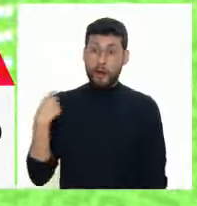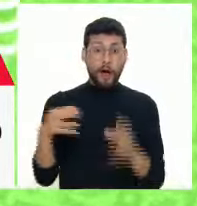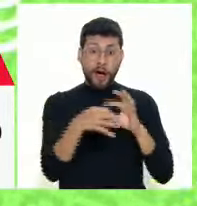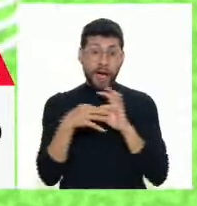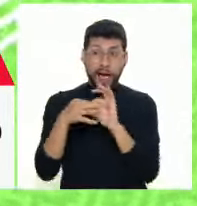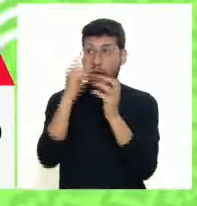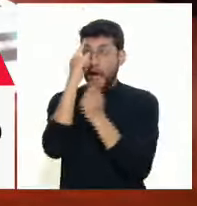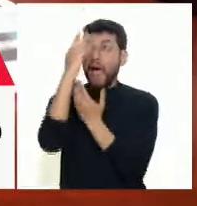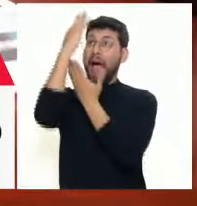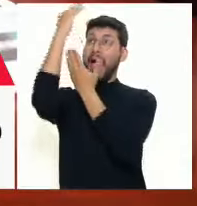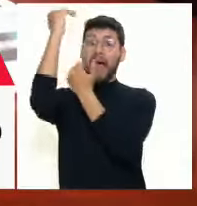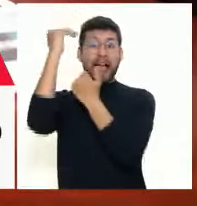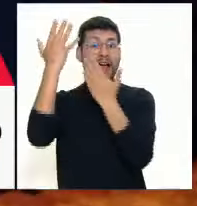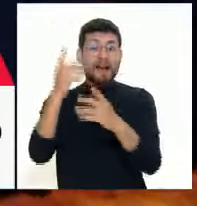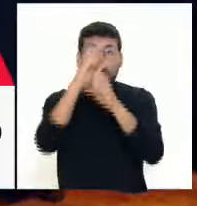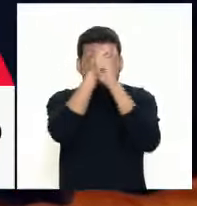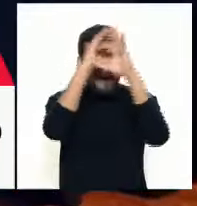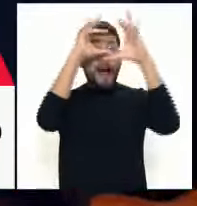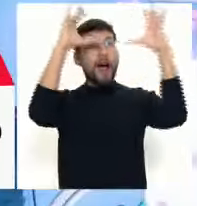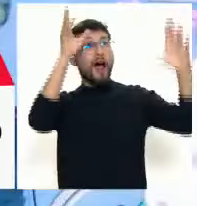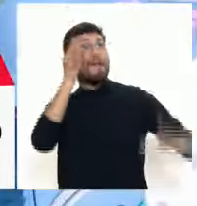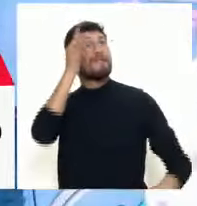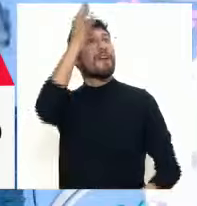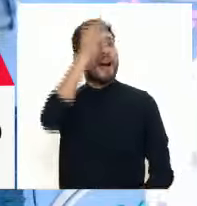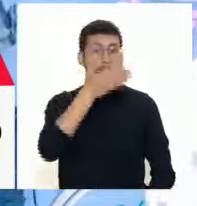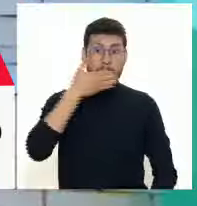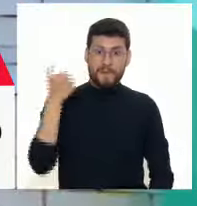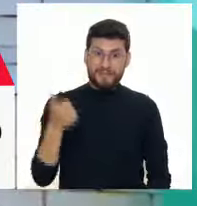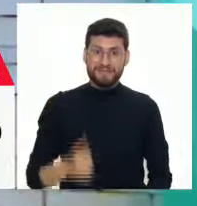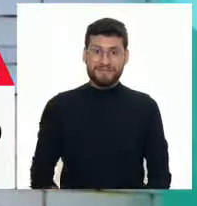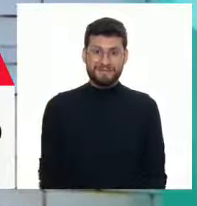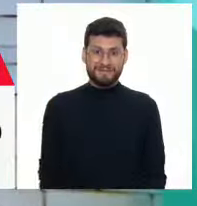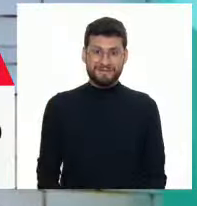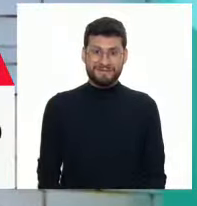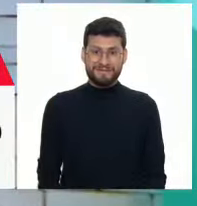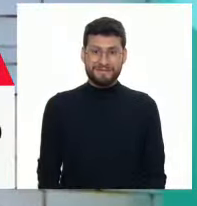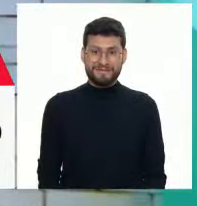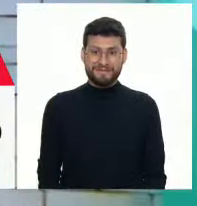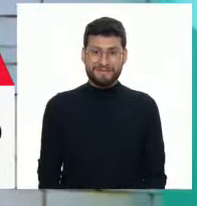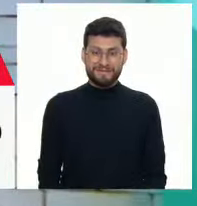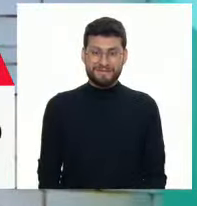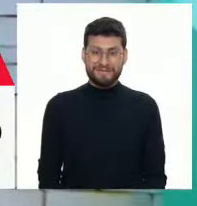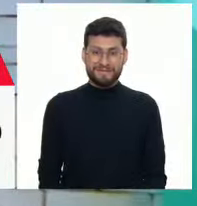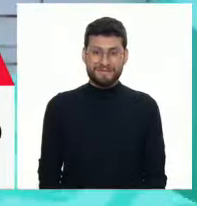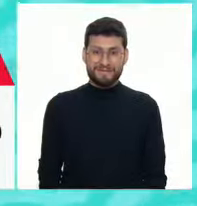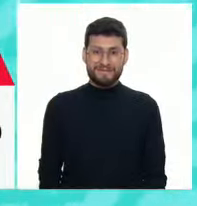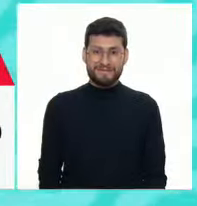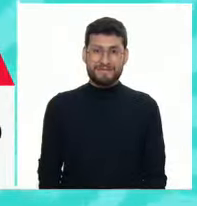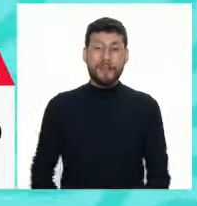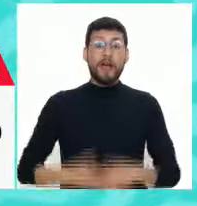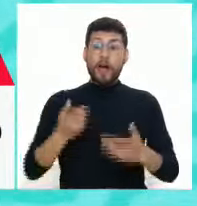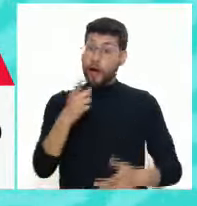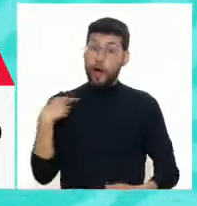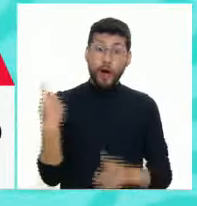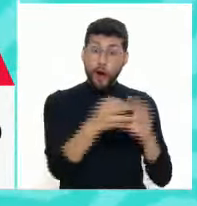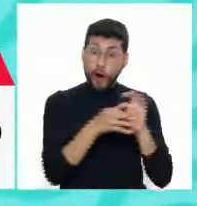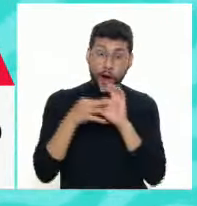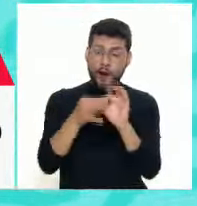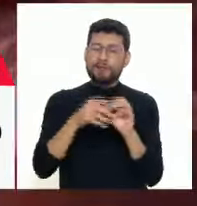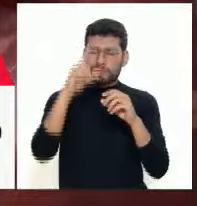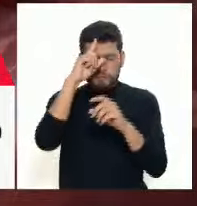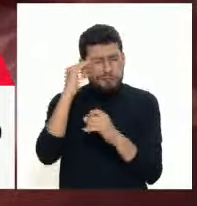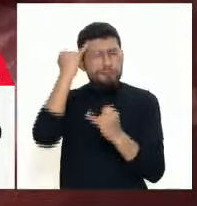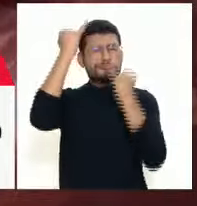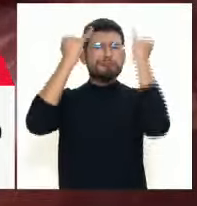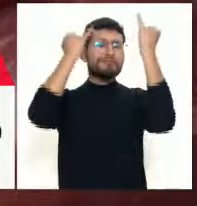la esperanza, la visión de un futuro mejor. De forma cuidadosa y responsable con nuestro planeta. Y nos une la